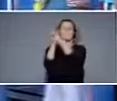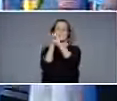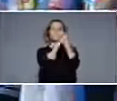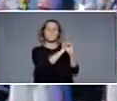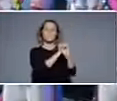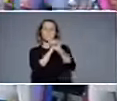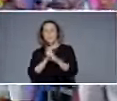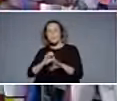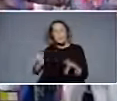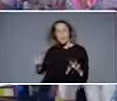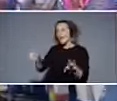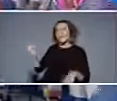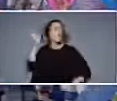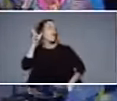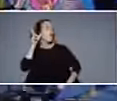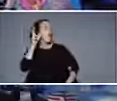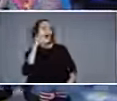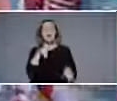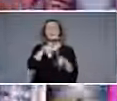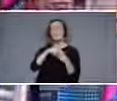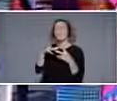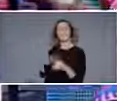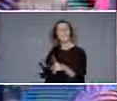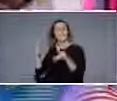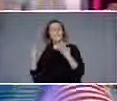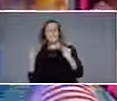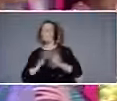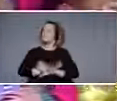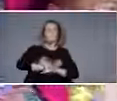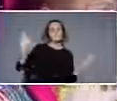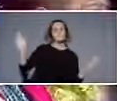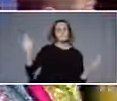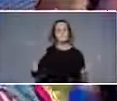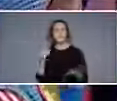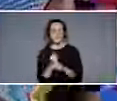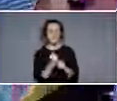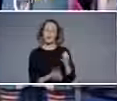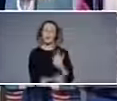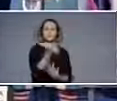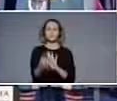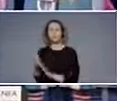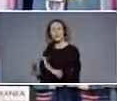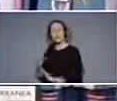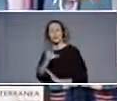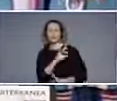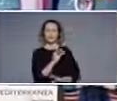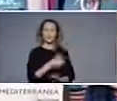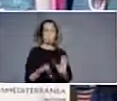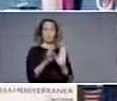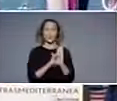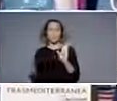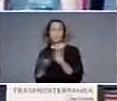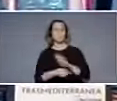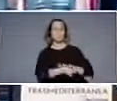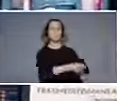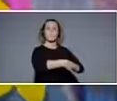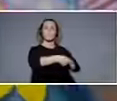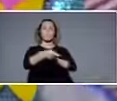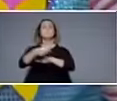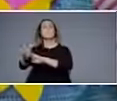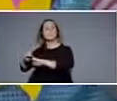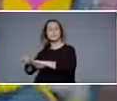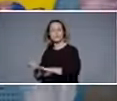Oigo por la radio que esto va a acabar, que ya hay brote verde pa' currar. ¡Sí, señor! Que ponga currículos a tu tinte,